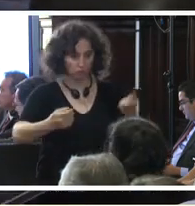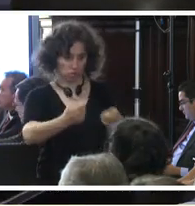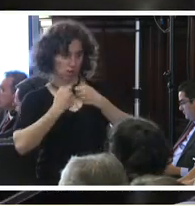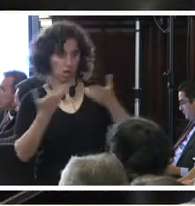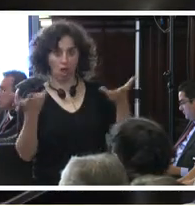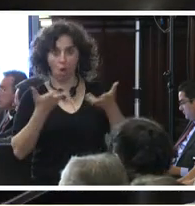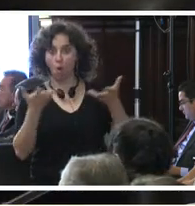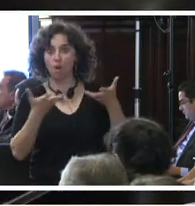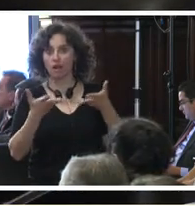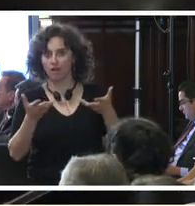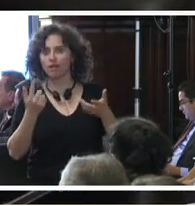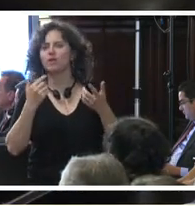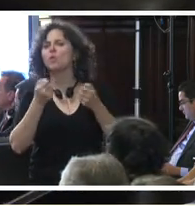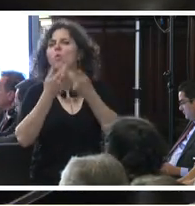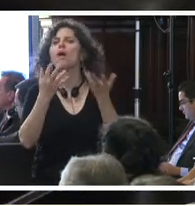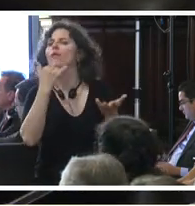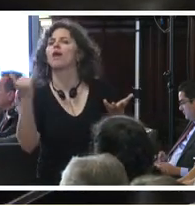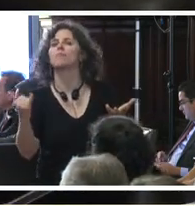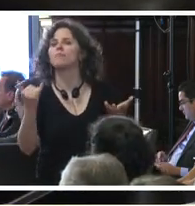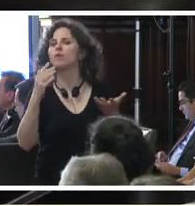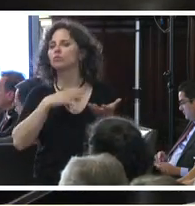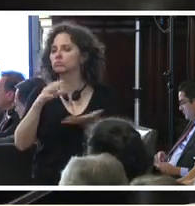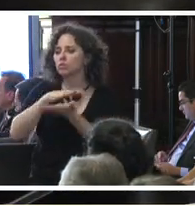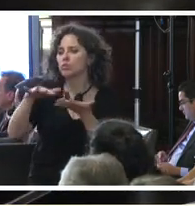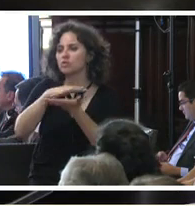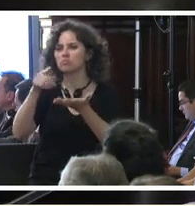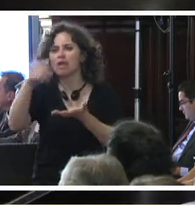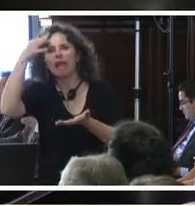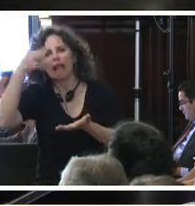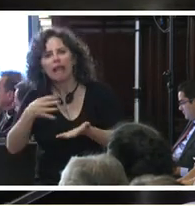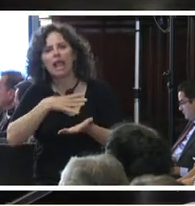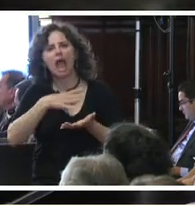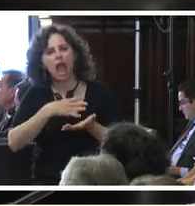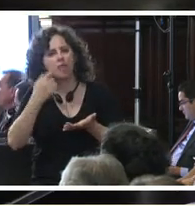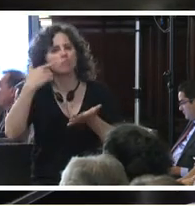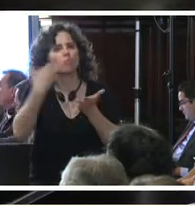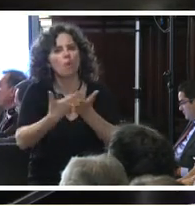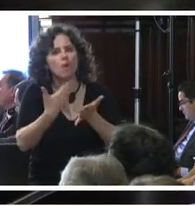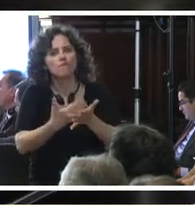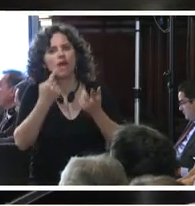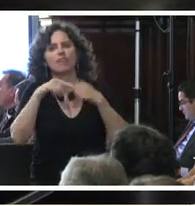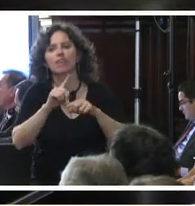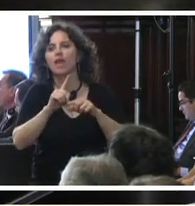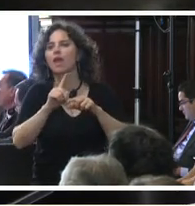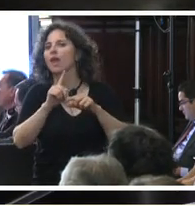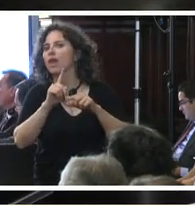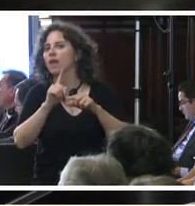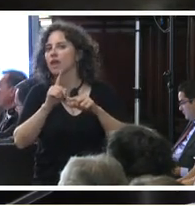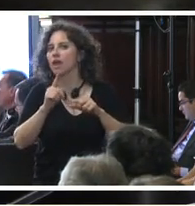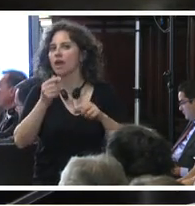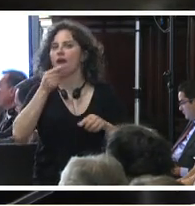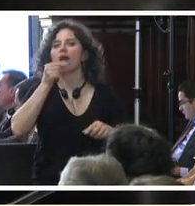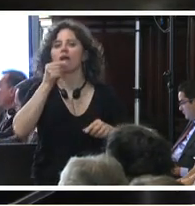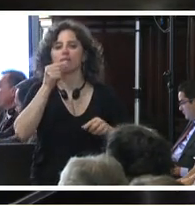entregado, ¿en cuántos casos es que ustedes creen que hay indicios de involucramiento de agentes